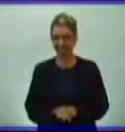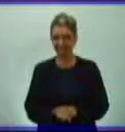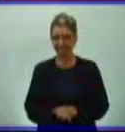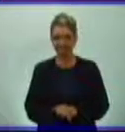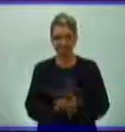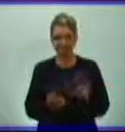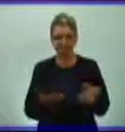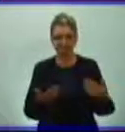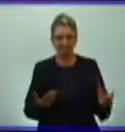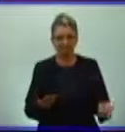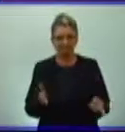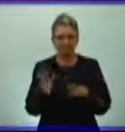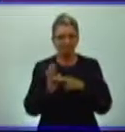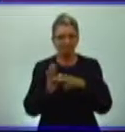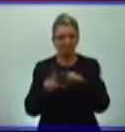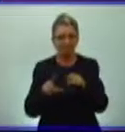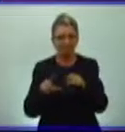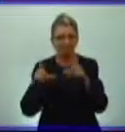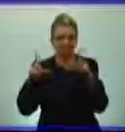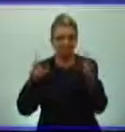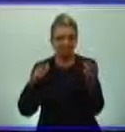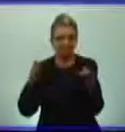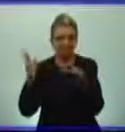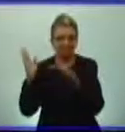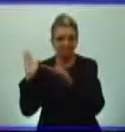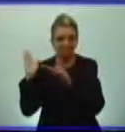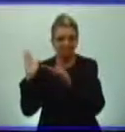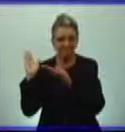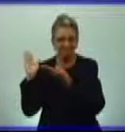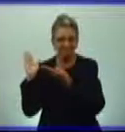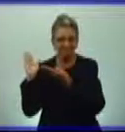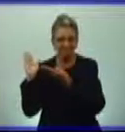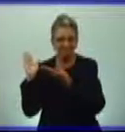¿Qué representa la imagen que observan?